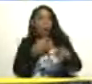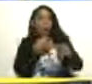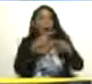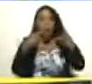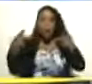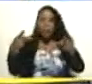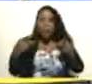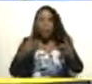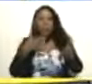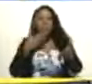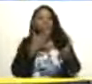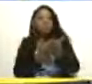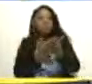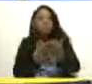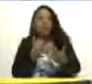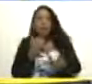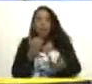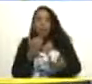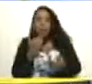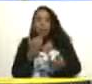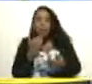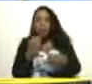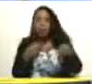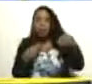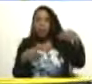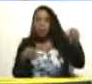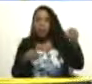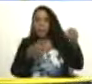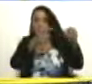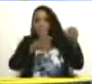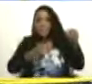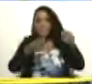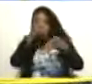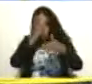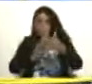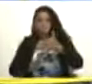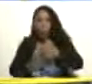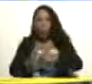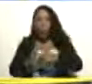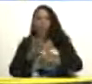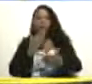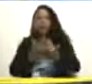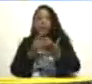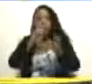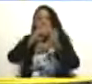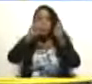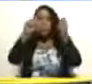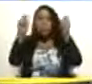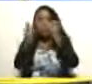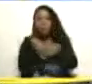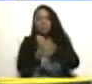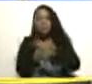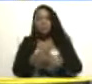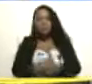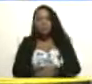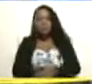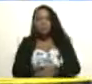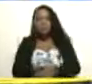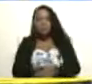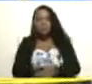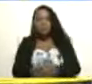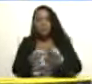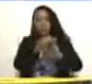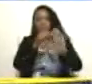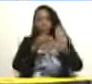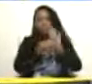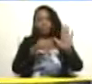sus propuestas. Recibimos papelitos de gente humilde con propuestas que las convertimos en artículos